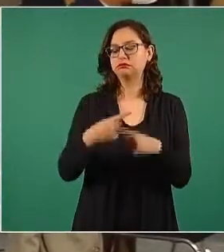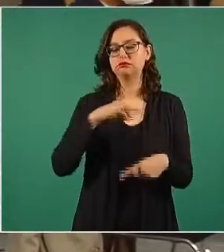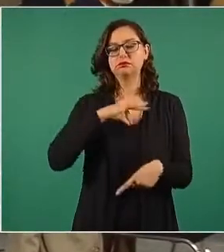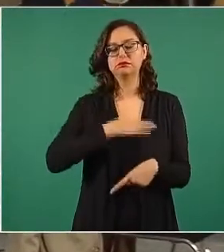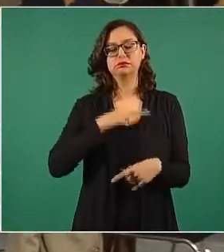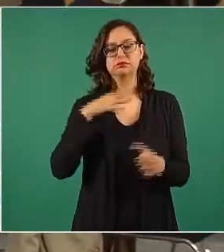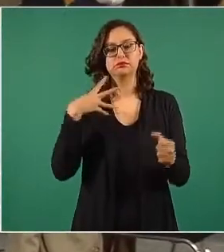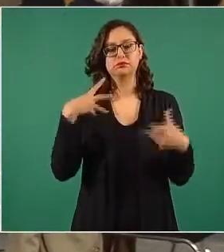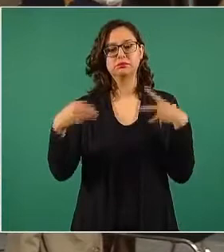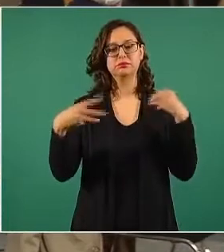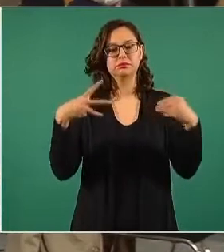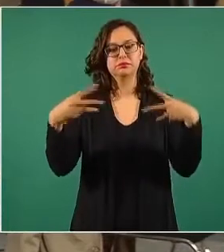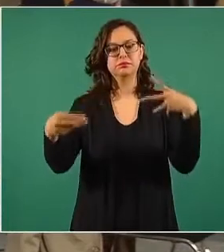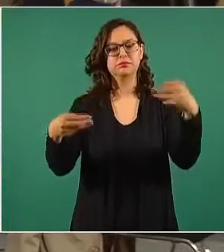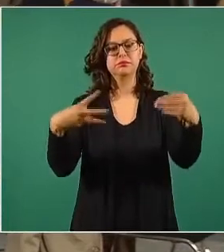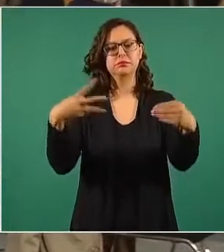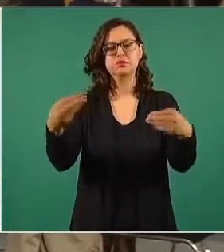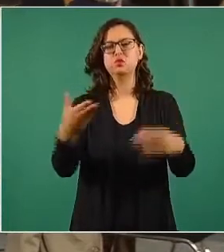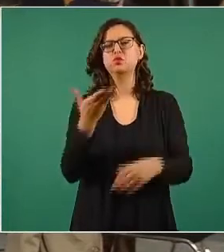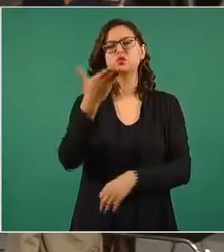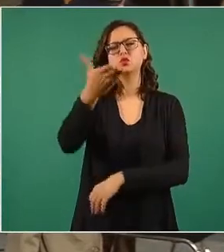y piden reformas